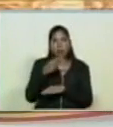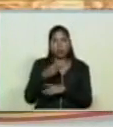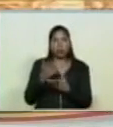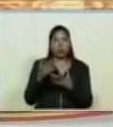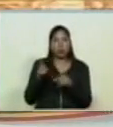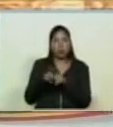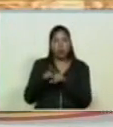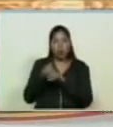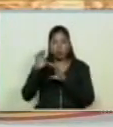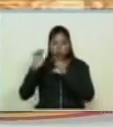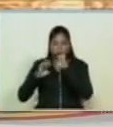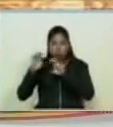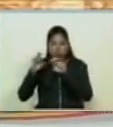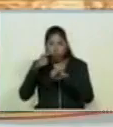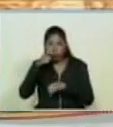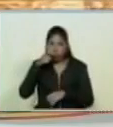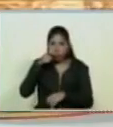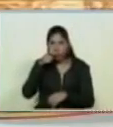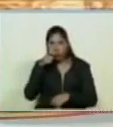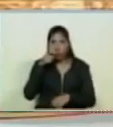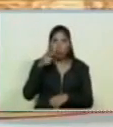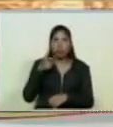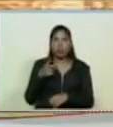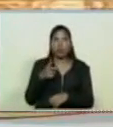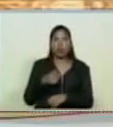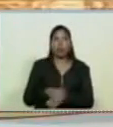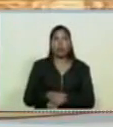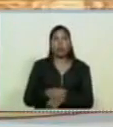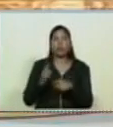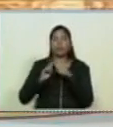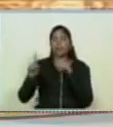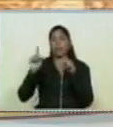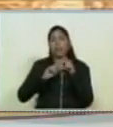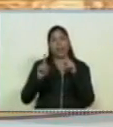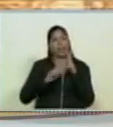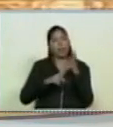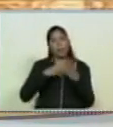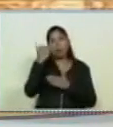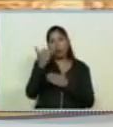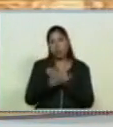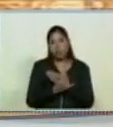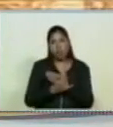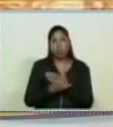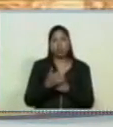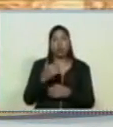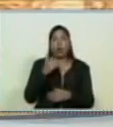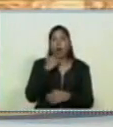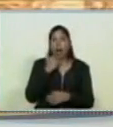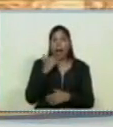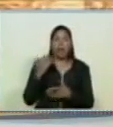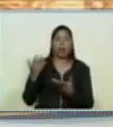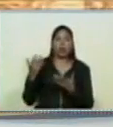seguimiento, valga la redundancia, a toda la coyuntura y a todo, como siempre, pues